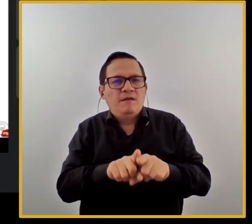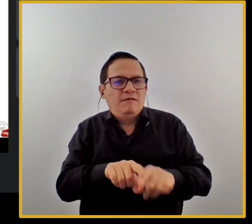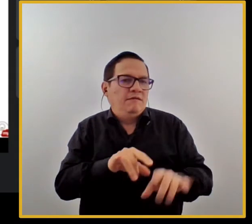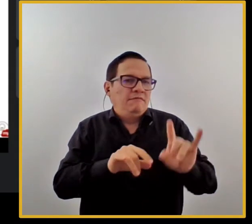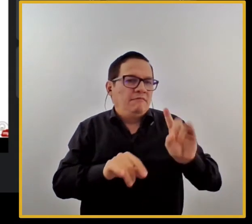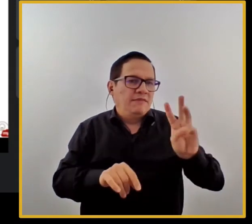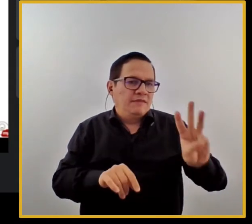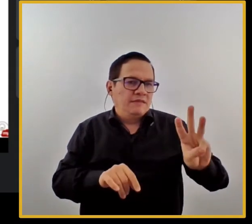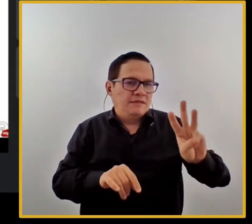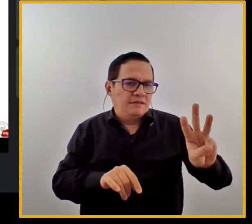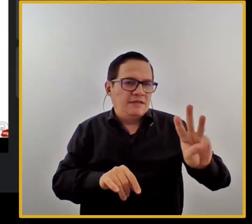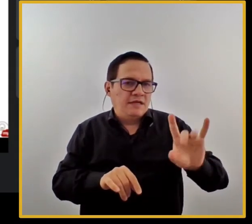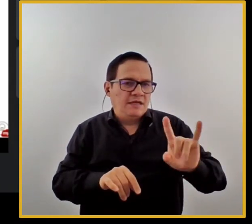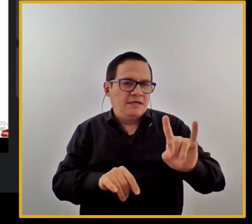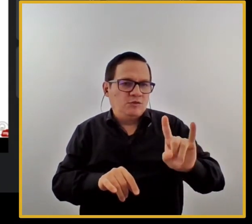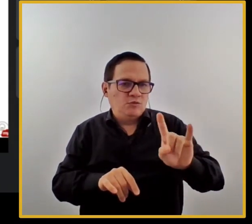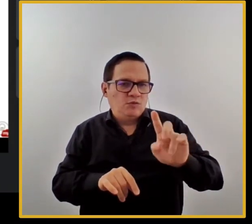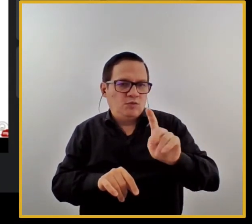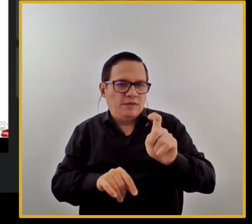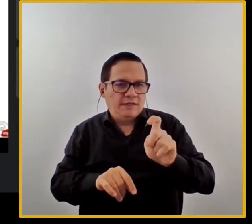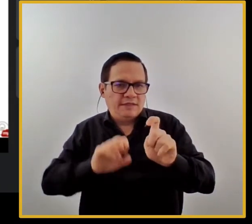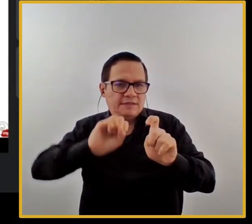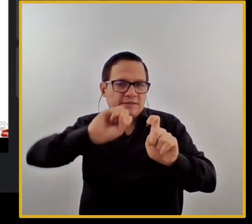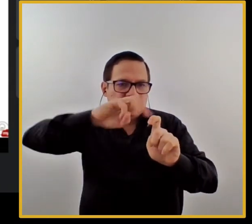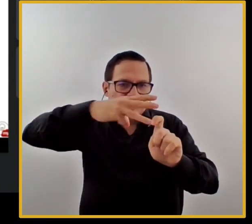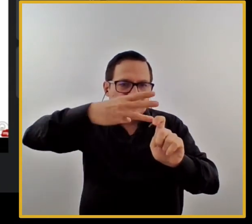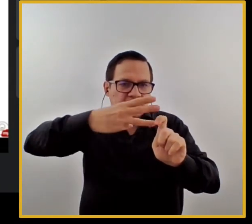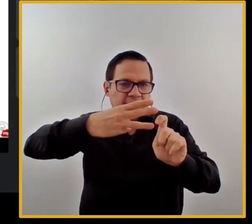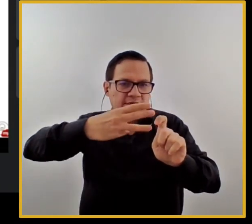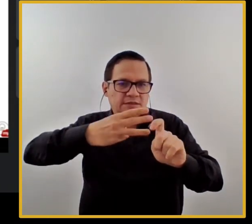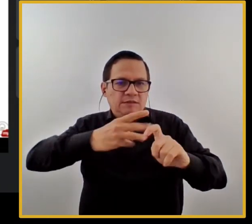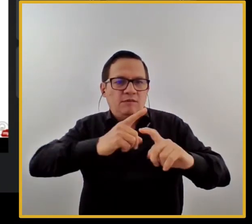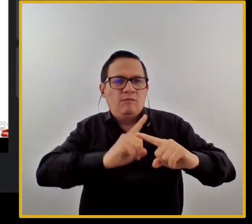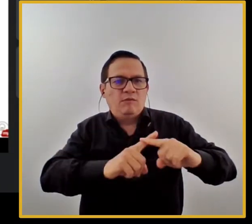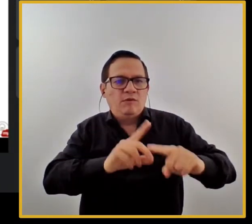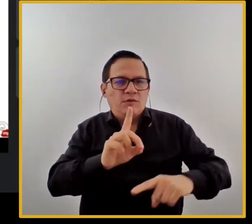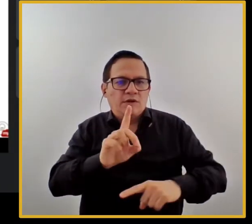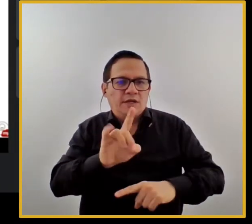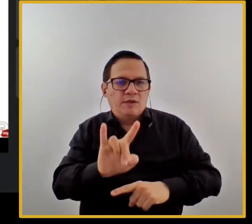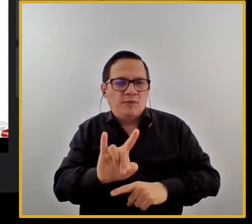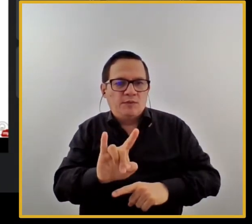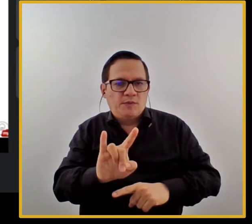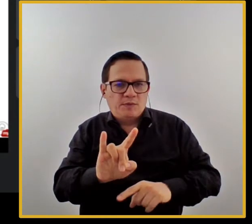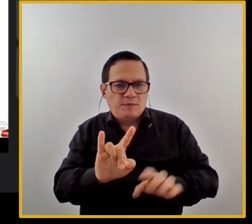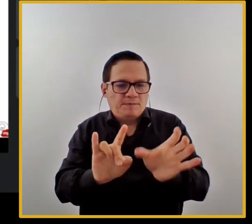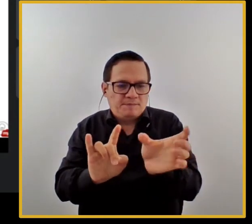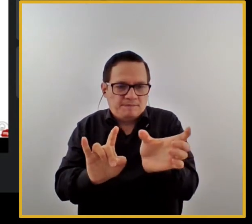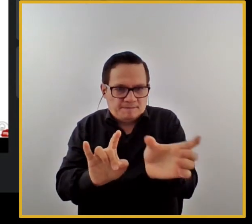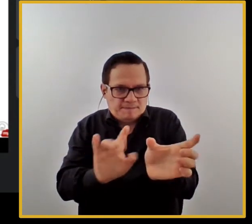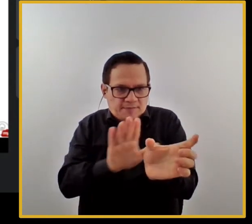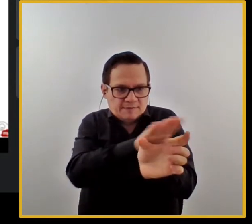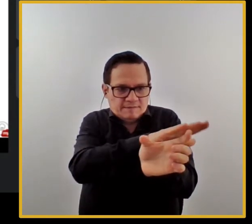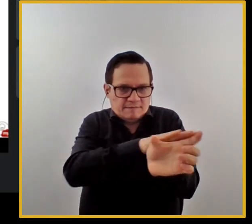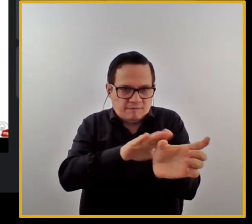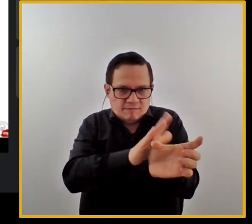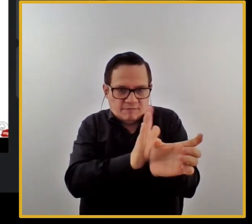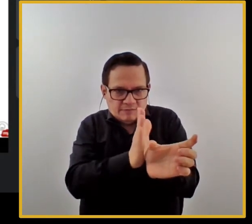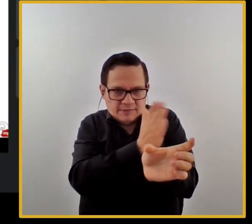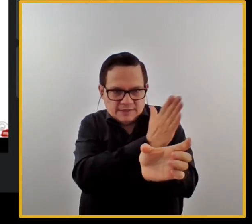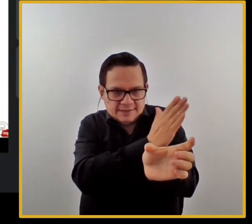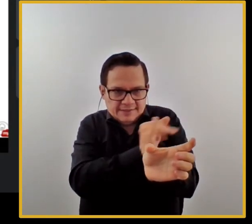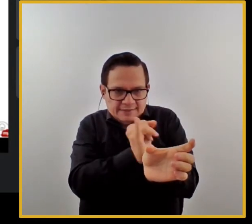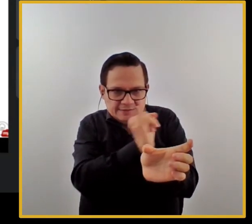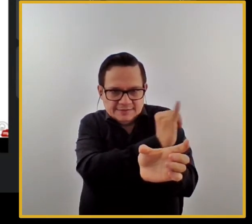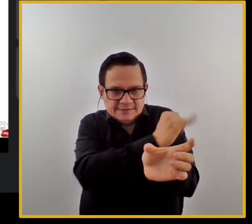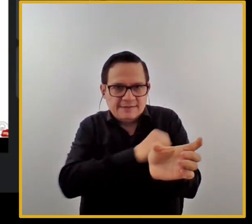3u x al cubo por du. Dejamos a un lado esto que